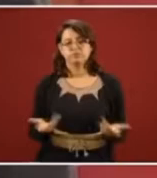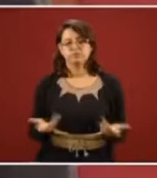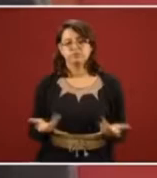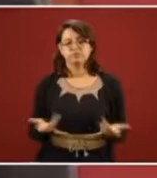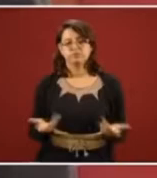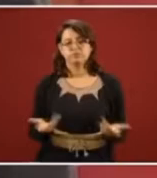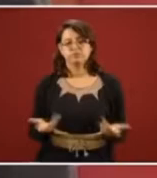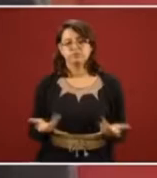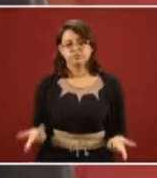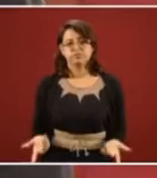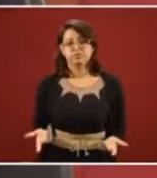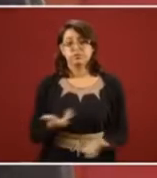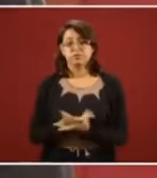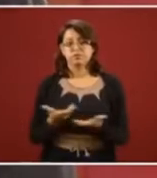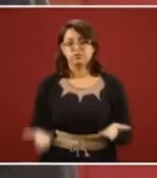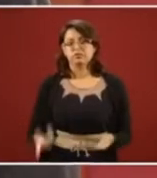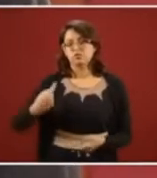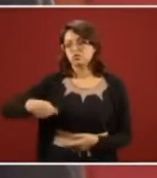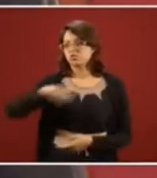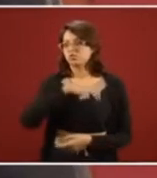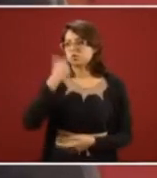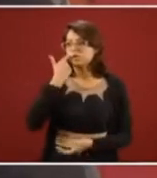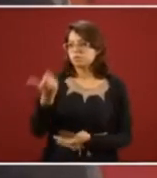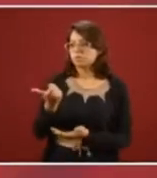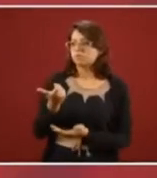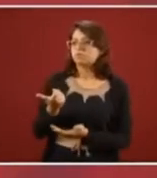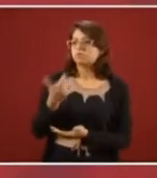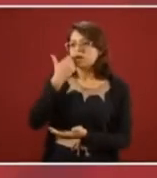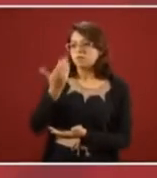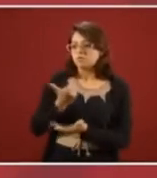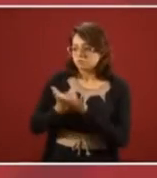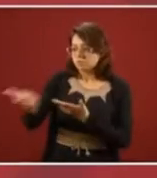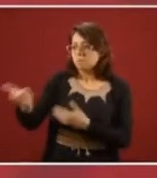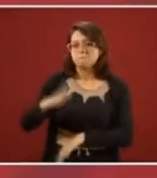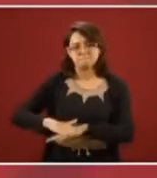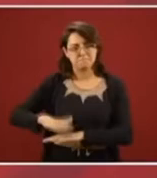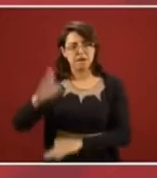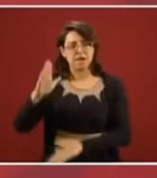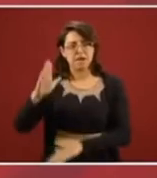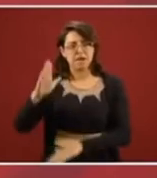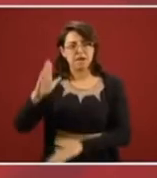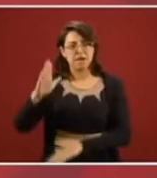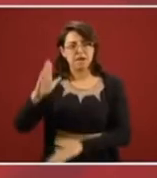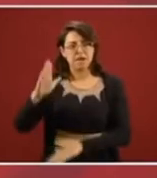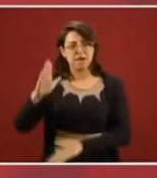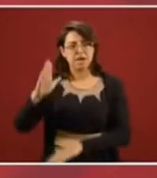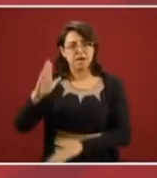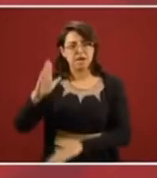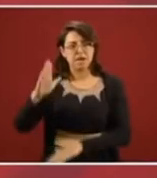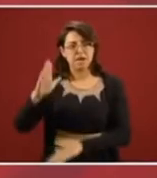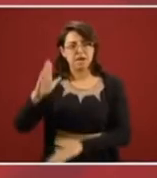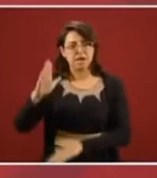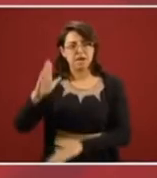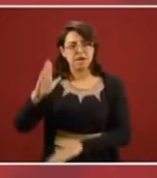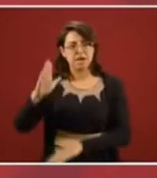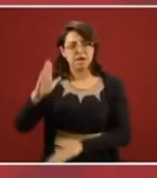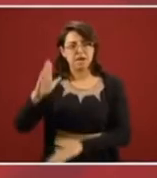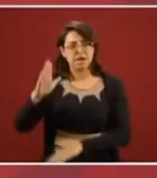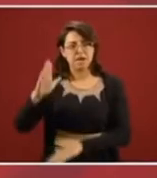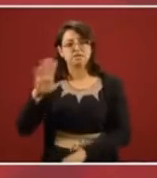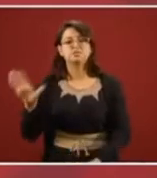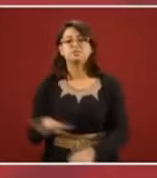36 la mayor parte del gasto también de